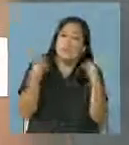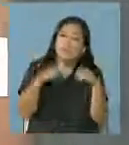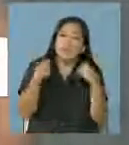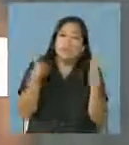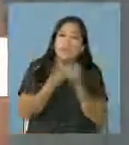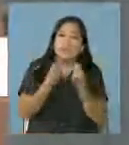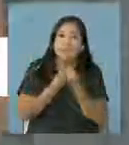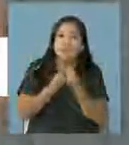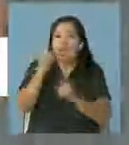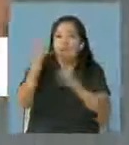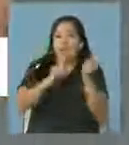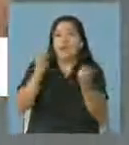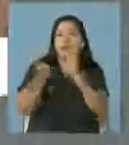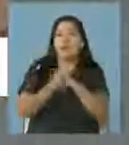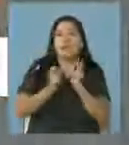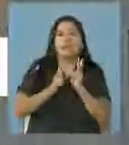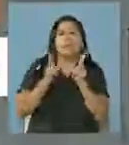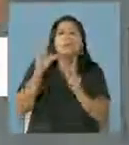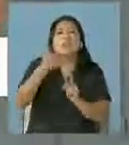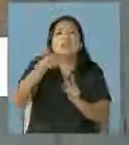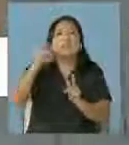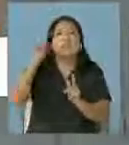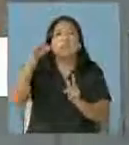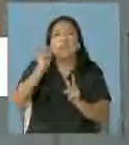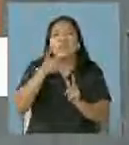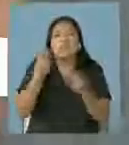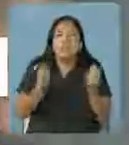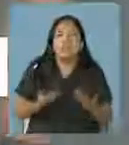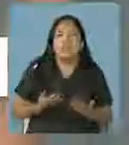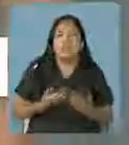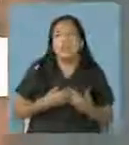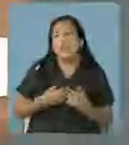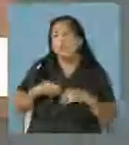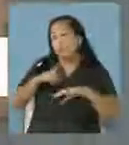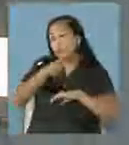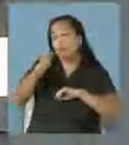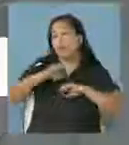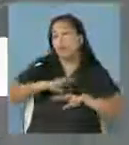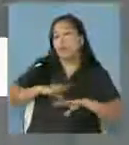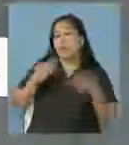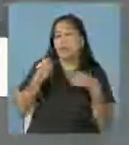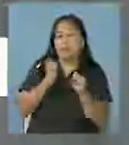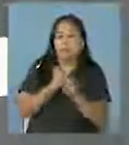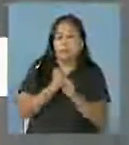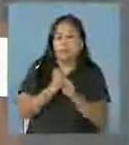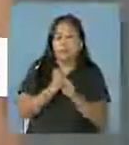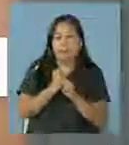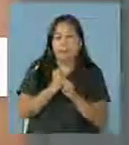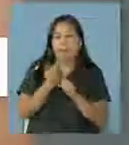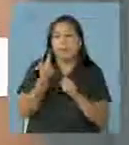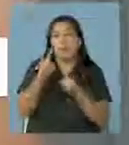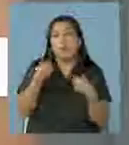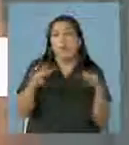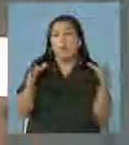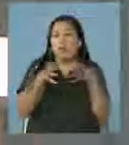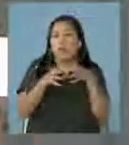nada se han corregido algunas cosas qué les ha dicho si al sí obviamente es una semana que te da tranquilidad Pero bueno también para trabajarlo eh tanto cuerpo